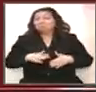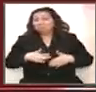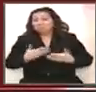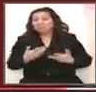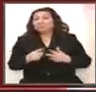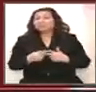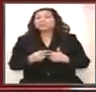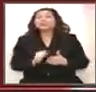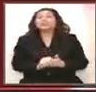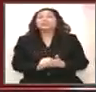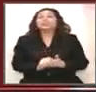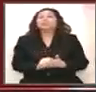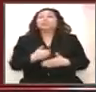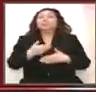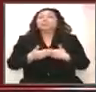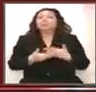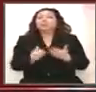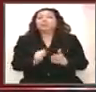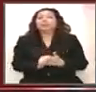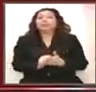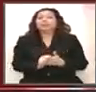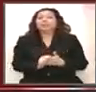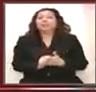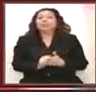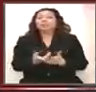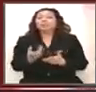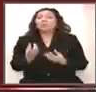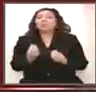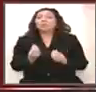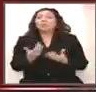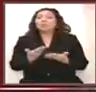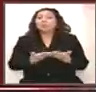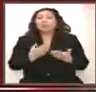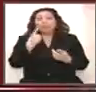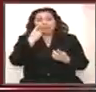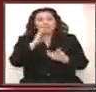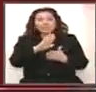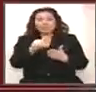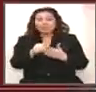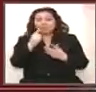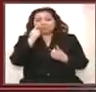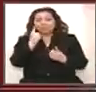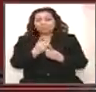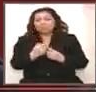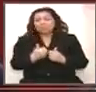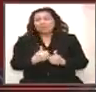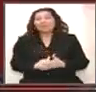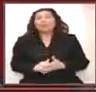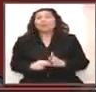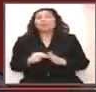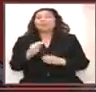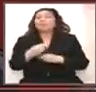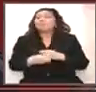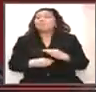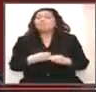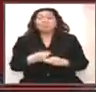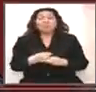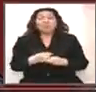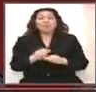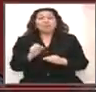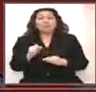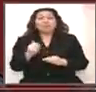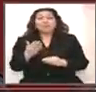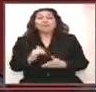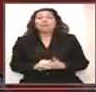posibles inicios de trayectorias criminales cuyas consecuencias conocemos bien. A nivel mundial,